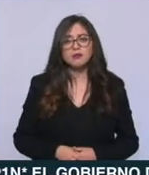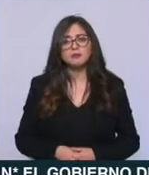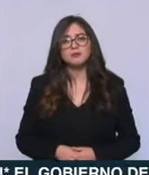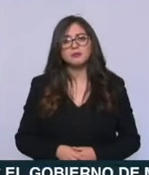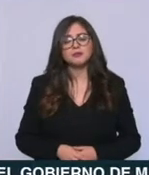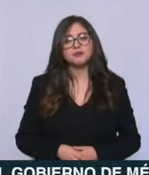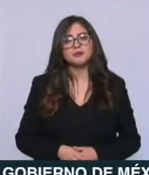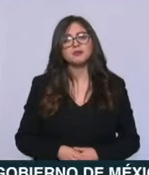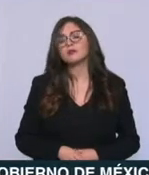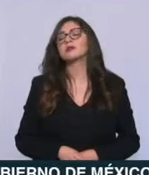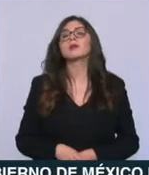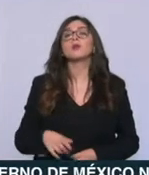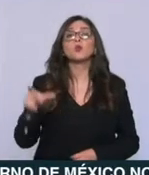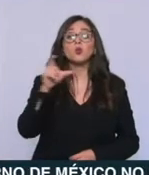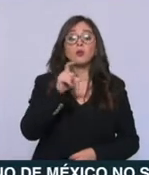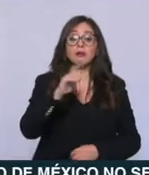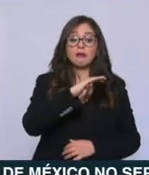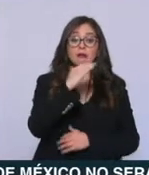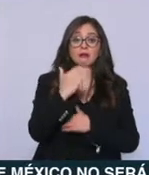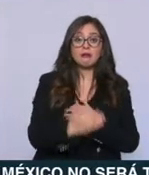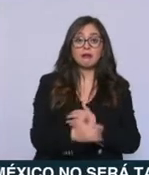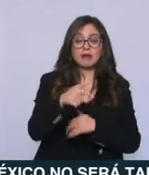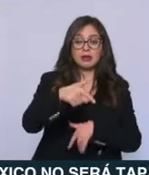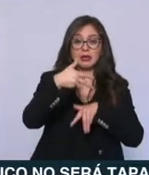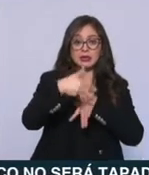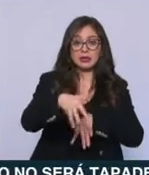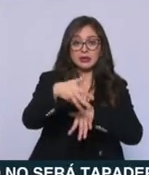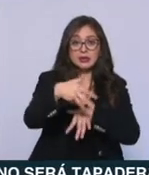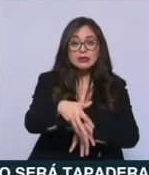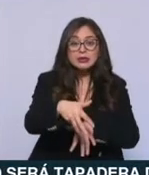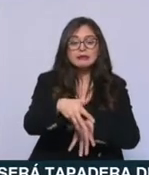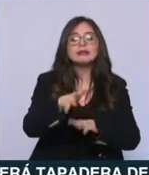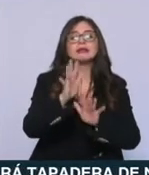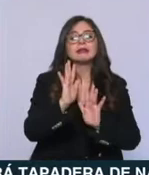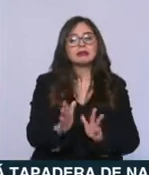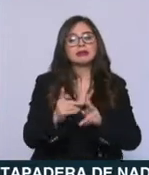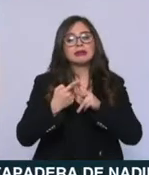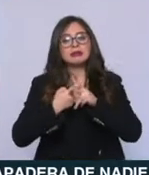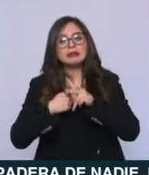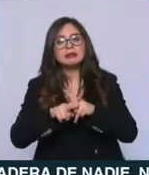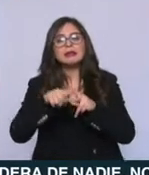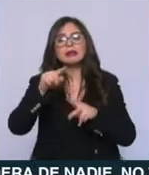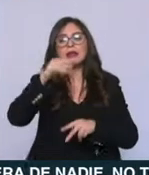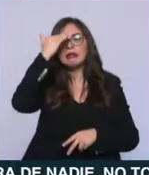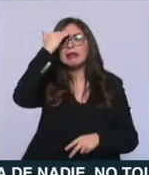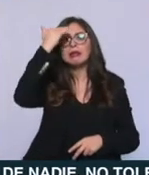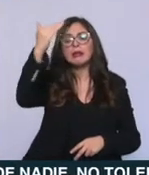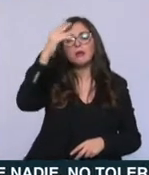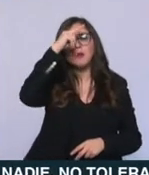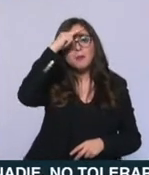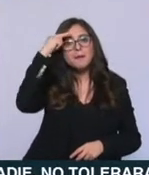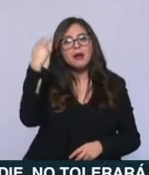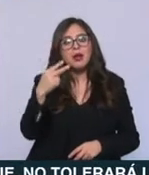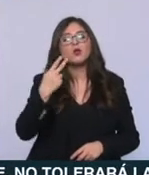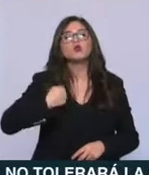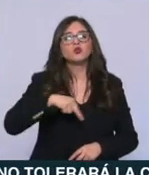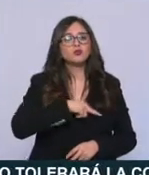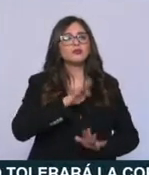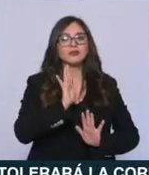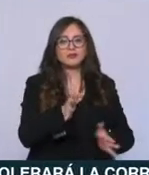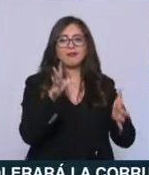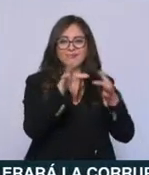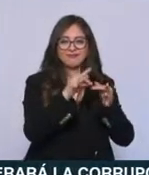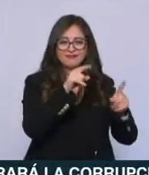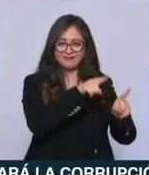al final de la marcha, en realidad empieza nuestra temporada de verano. Ustedes ya dieron los datos, vamos a tener una